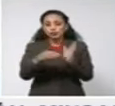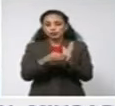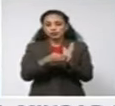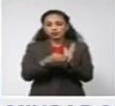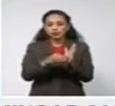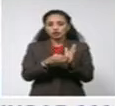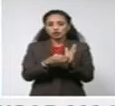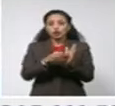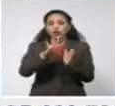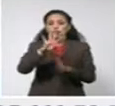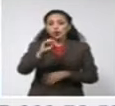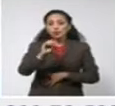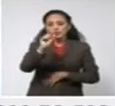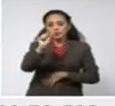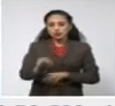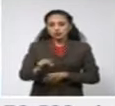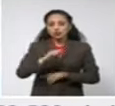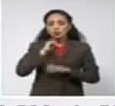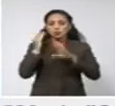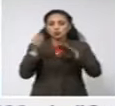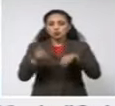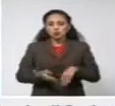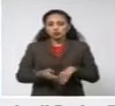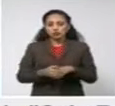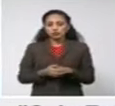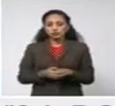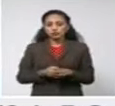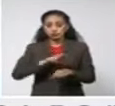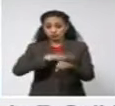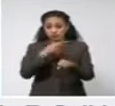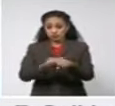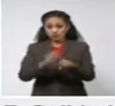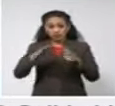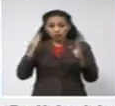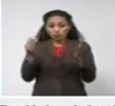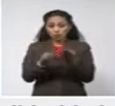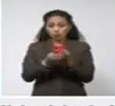984.040 fallecidos, lo cual de una letalidad en el mundo de